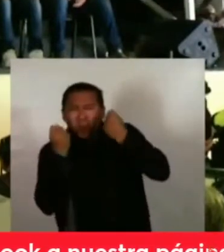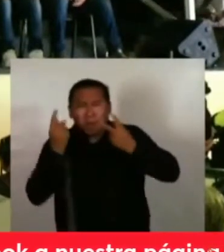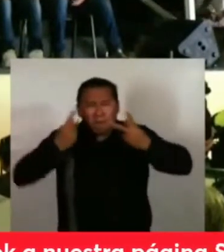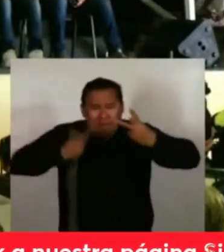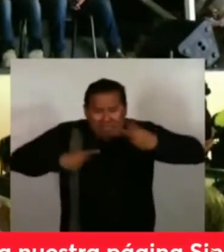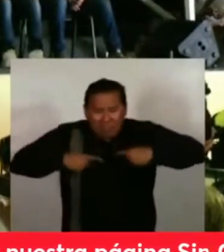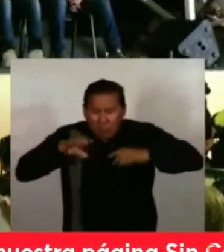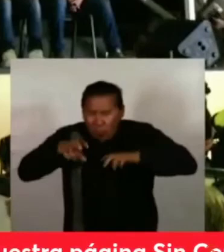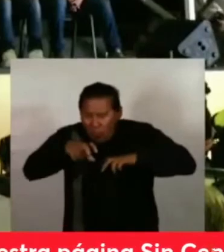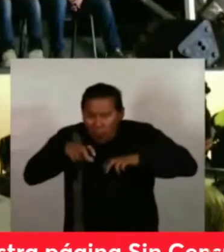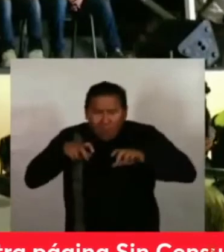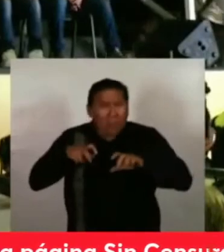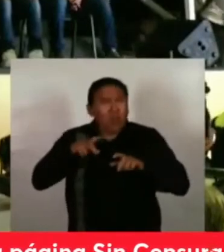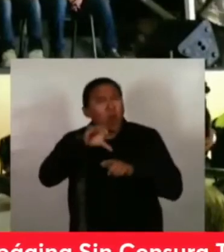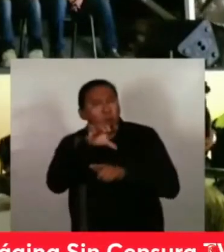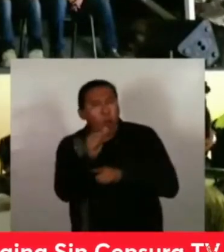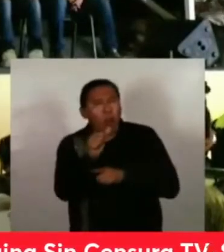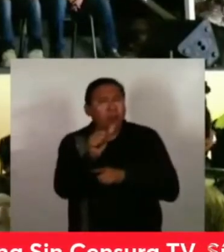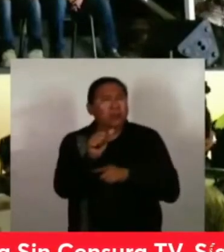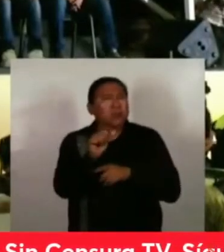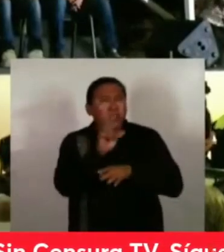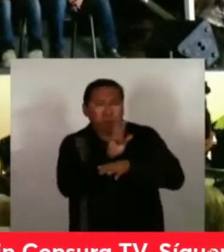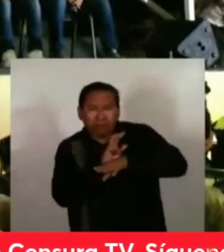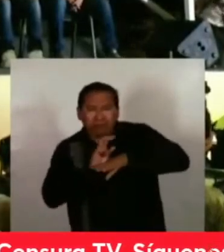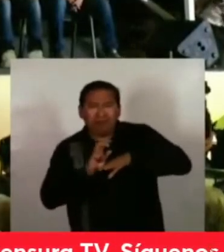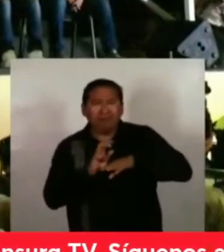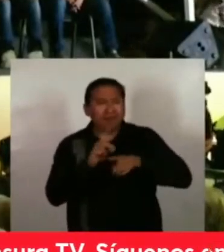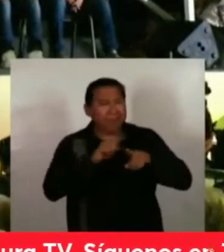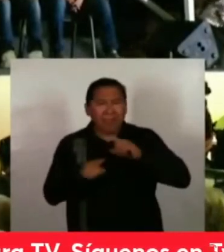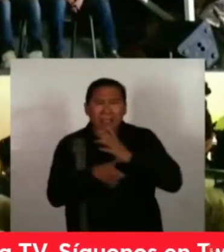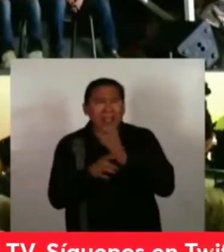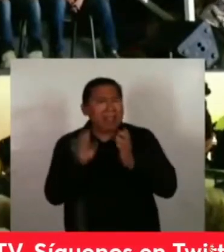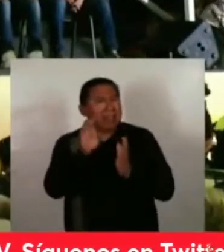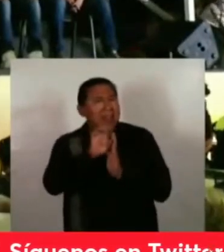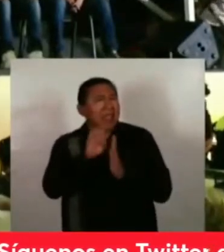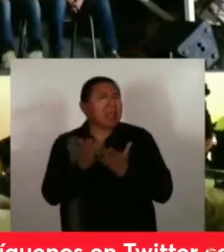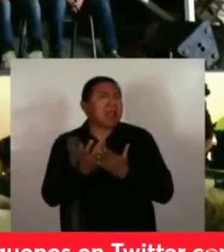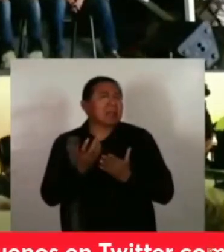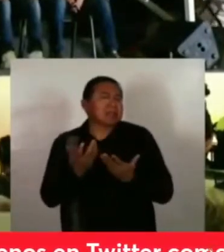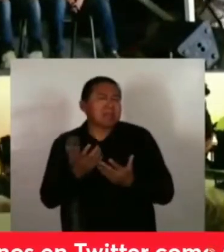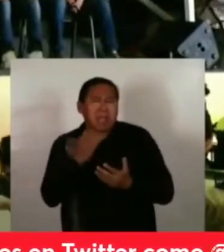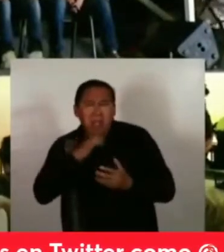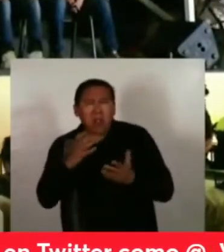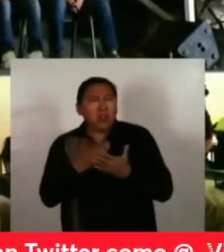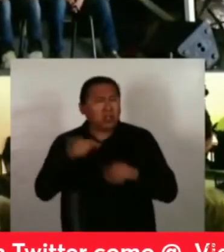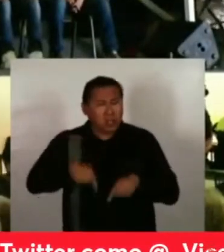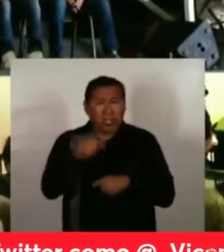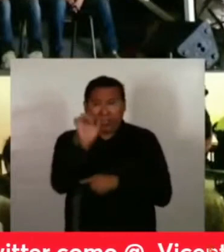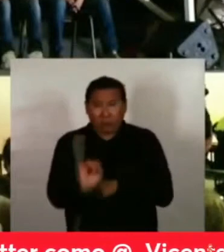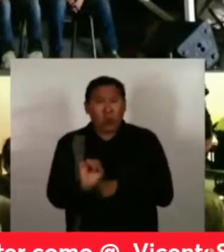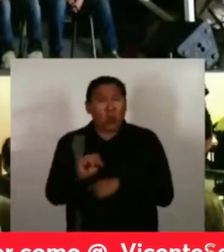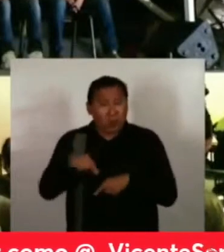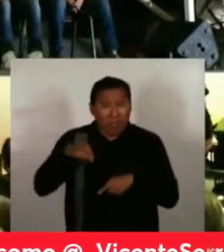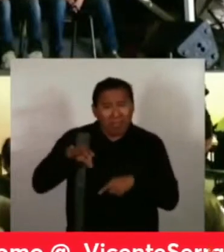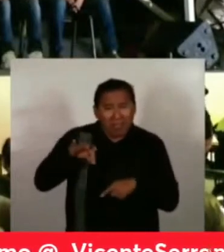sino otros sectores de la economía. Por ejemplo, aquí en el sur hay agricultura, un tren